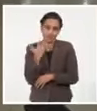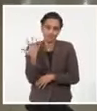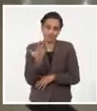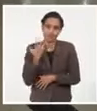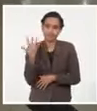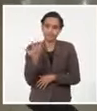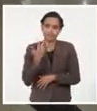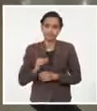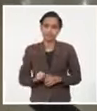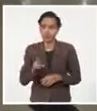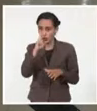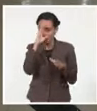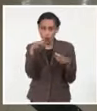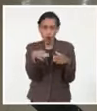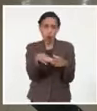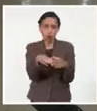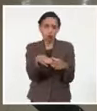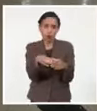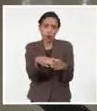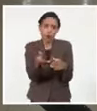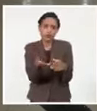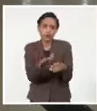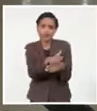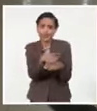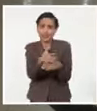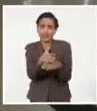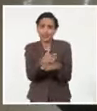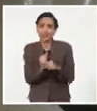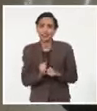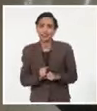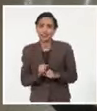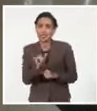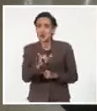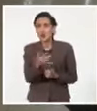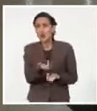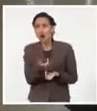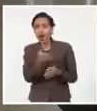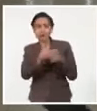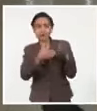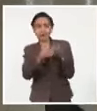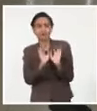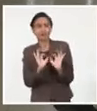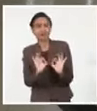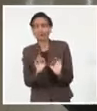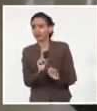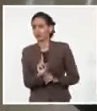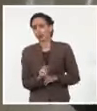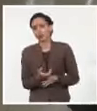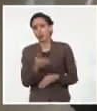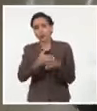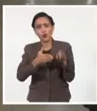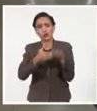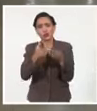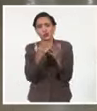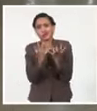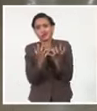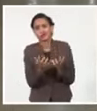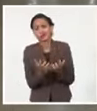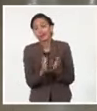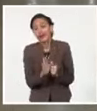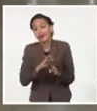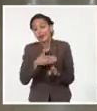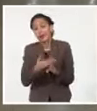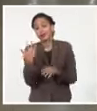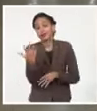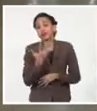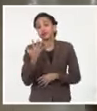huracán. Eran consultorios no típicos, estaban en malo o regular estado constructivo antes de afrontar el huracán y